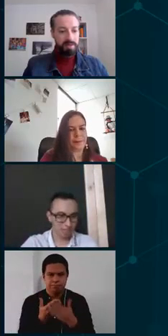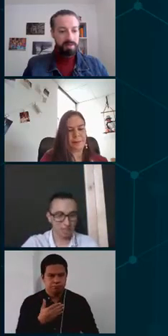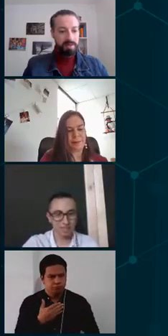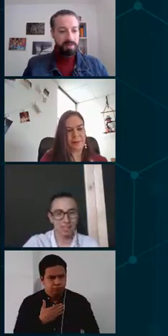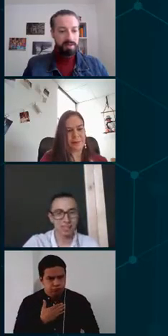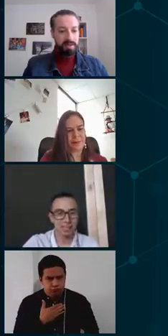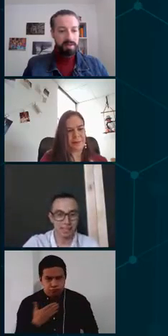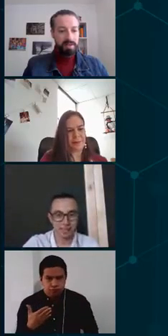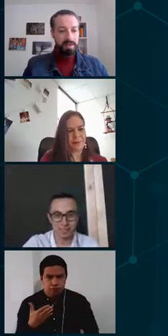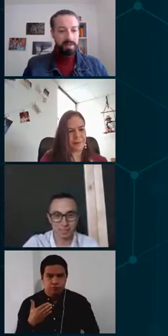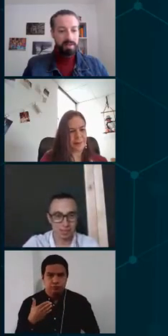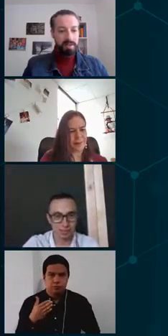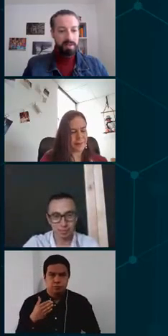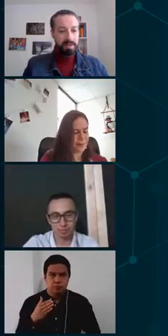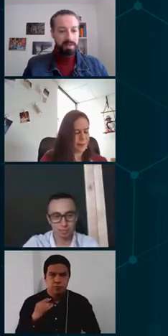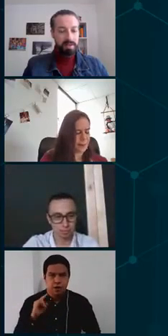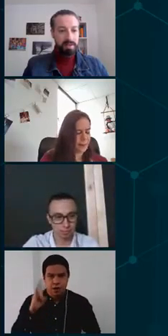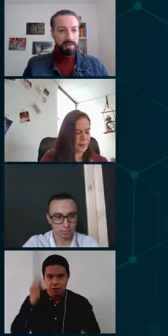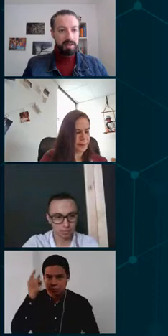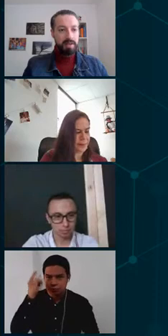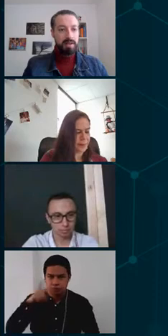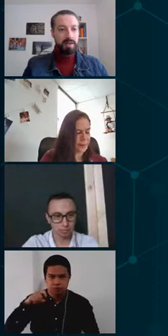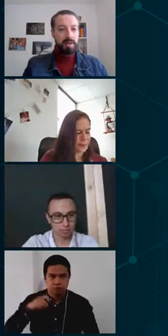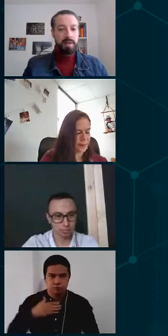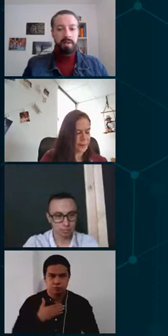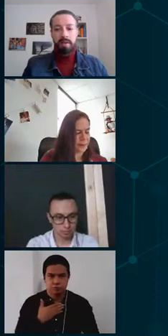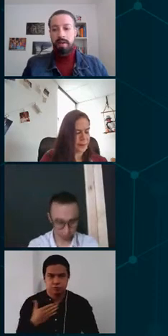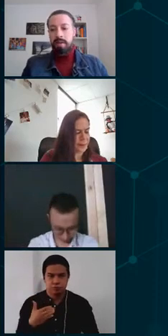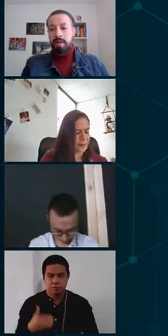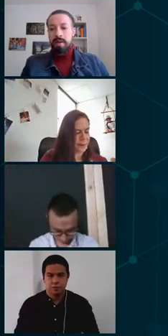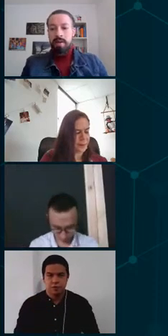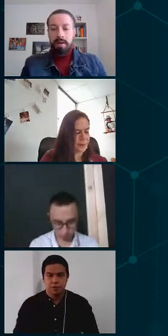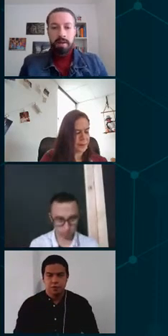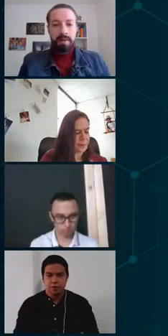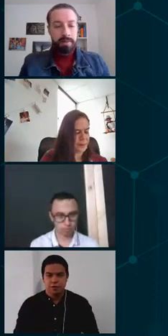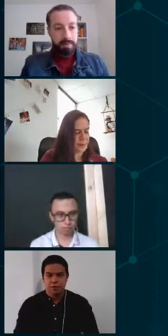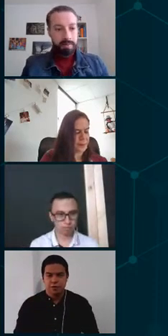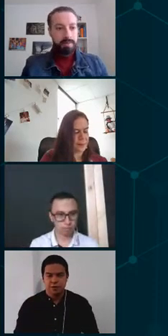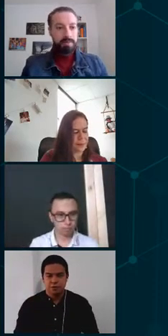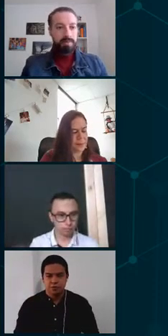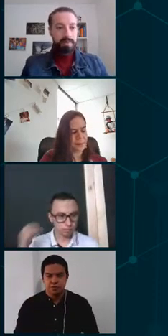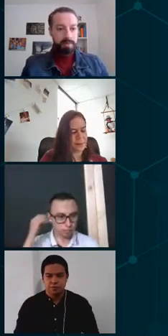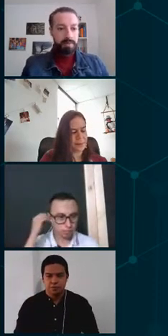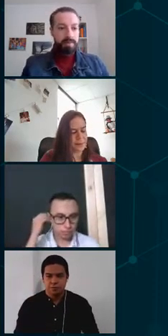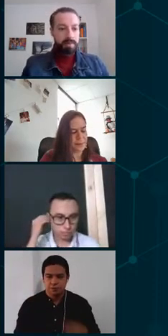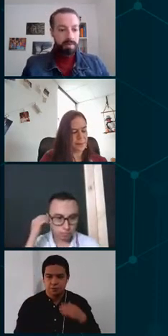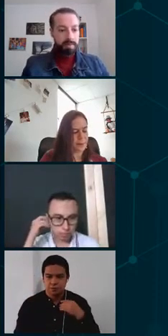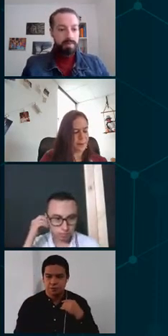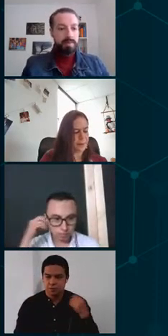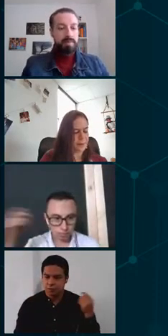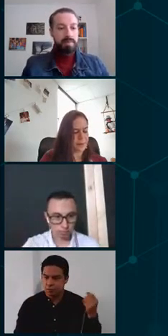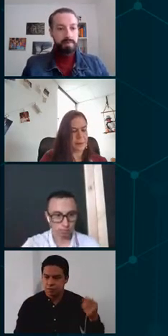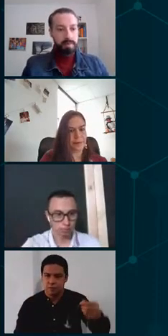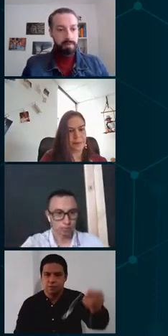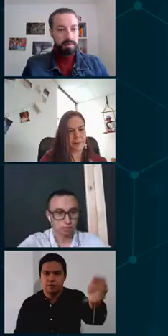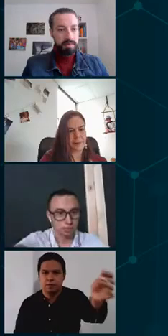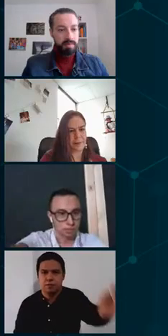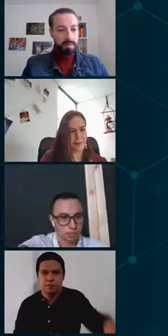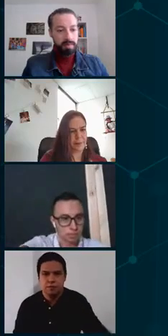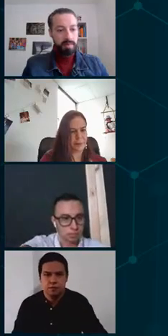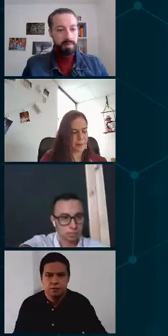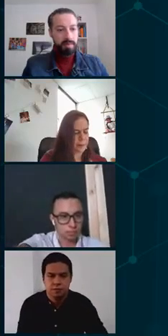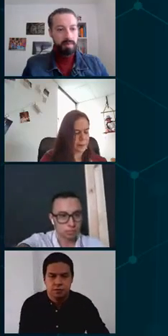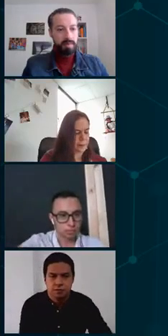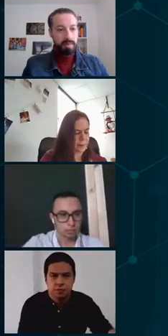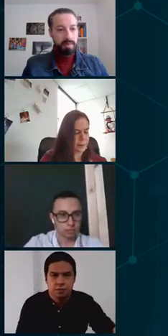pendiente aquí del ejercicio. Listo, listo. Yo no estoy viendo tu cámara, Anderson. ¿Es